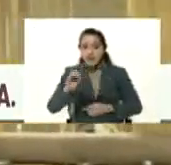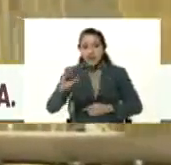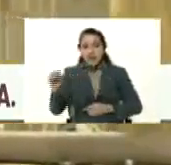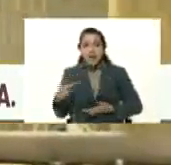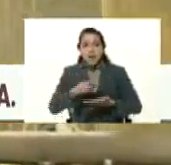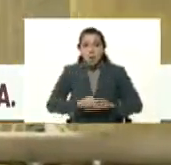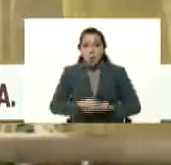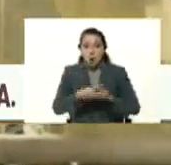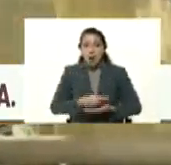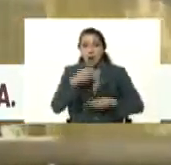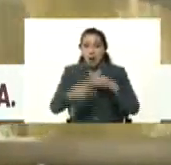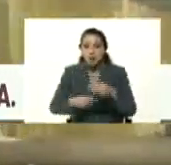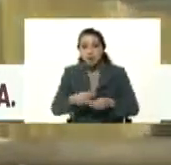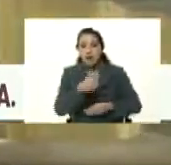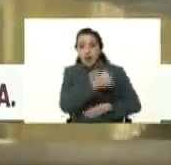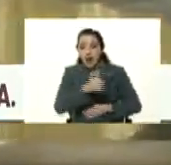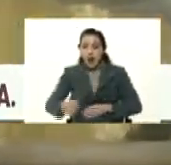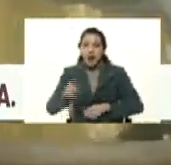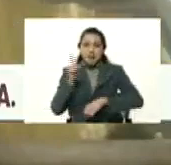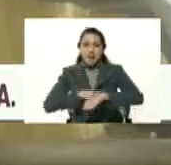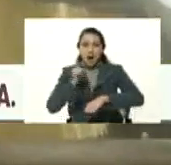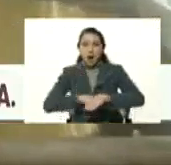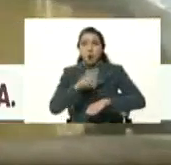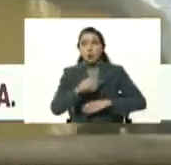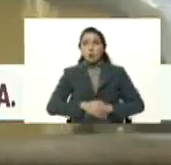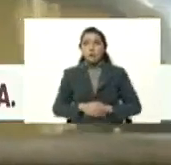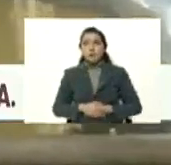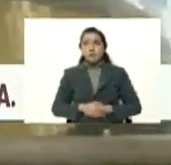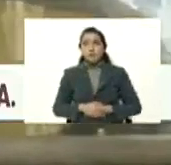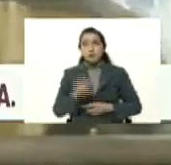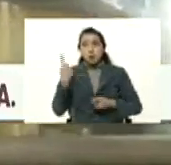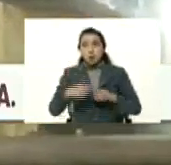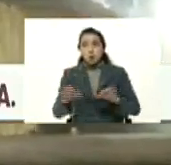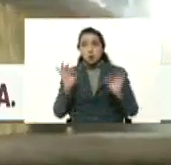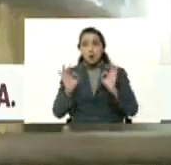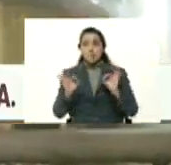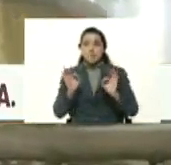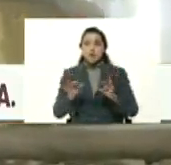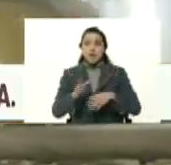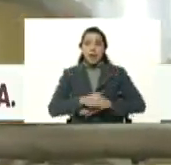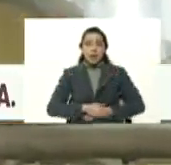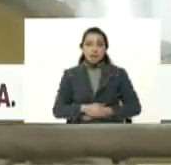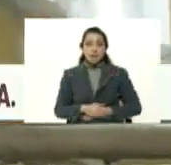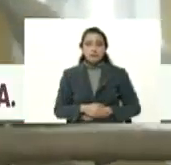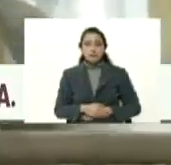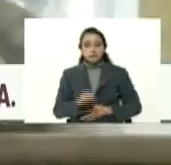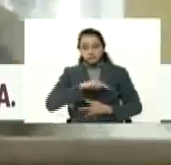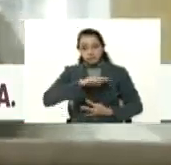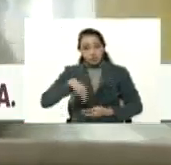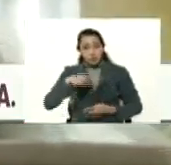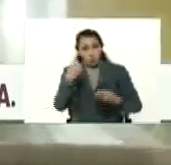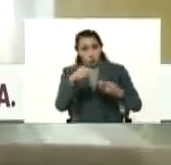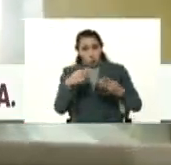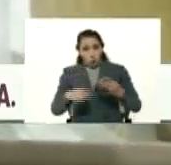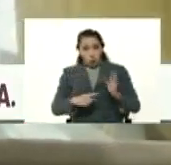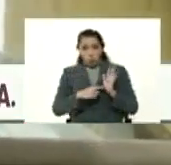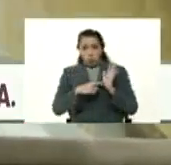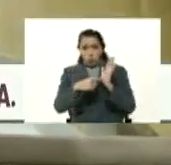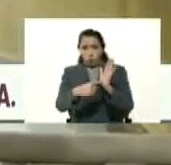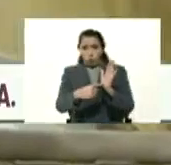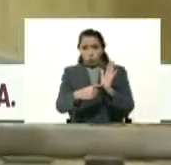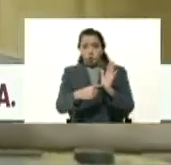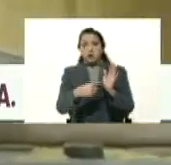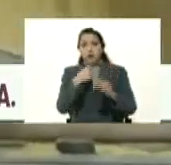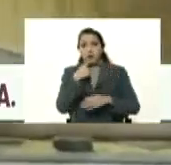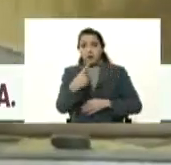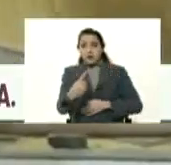y a su vez tenemos otra línea de especialidades. ¿Ok? Nuestro producto, como le estoy